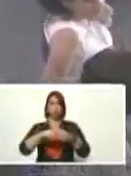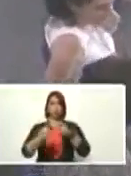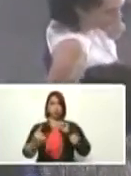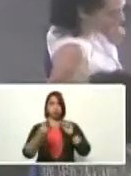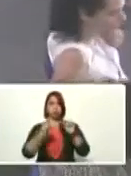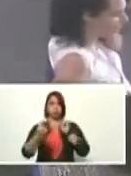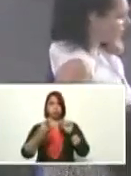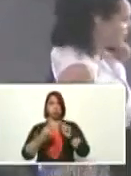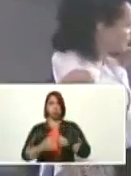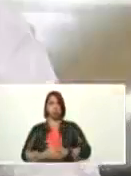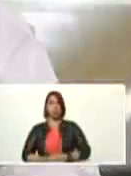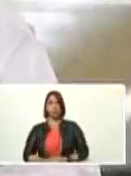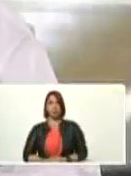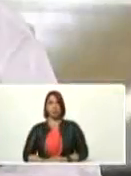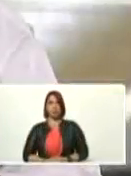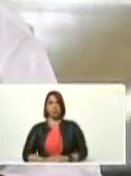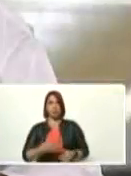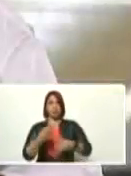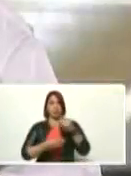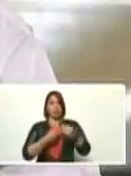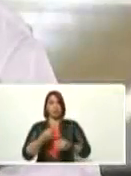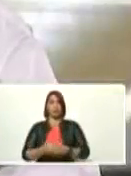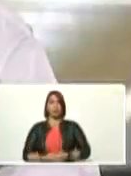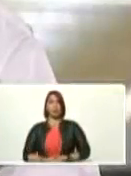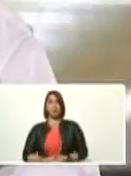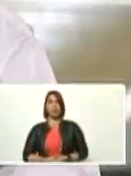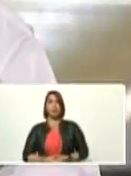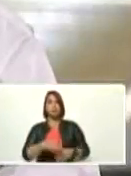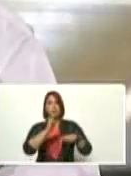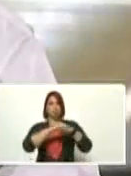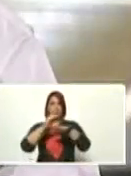debate, haciendo la